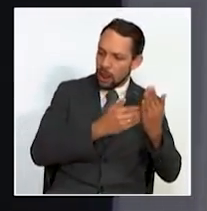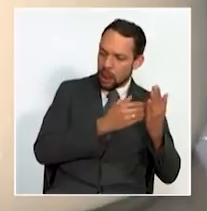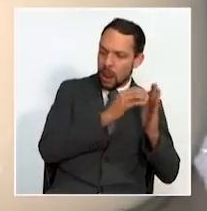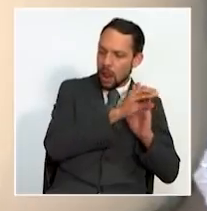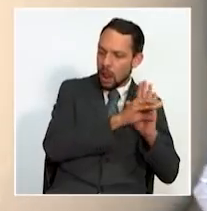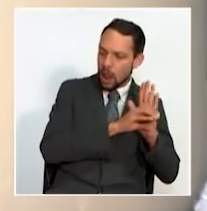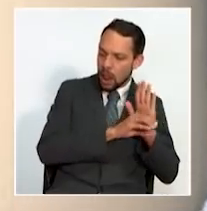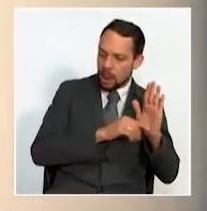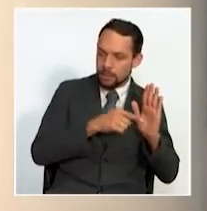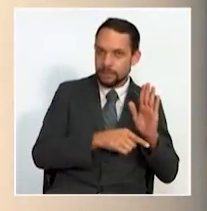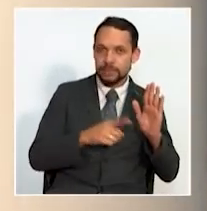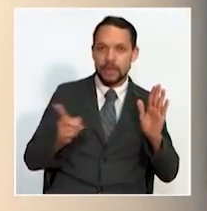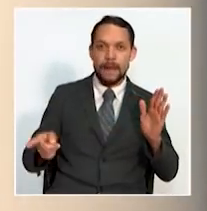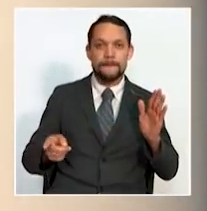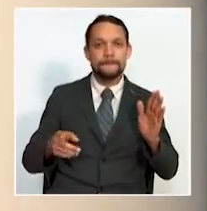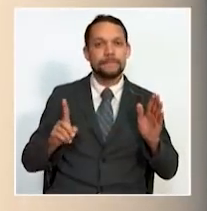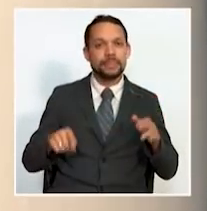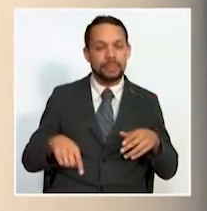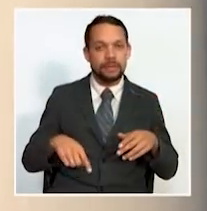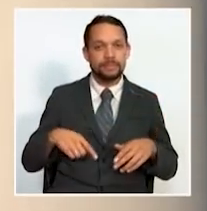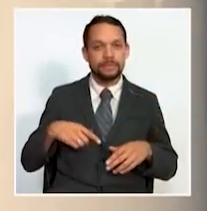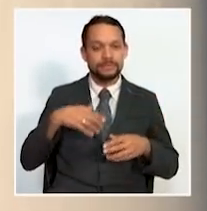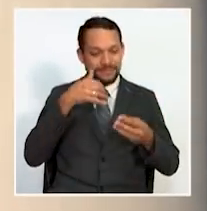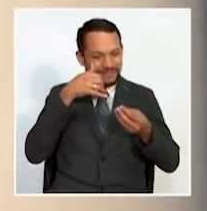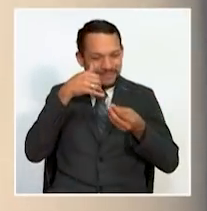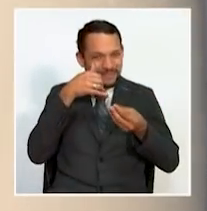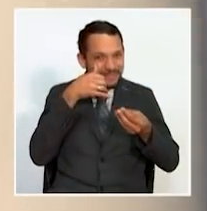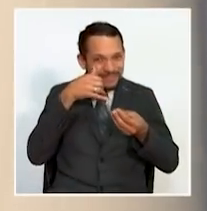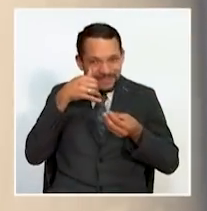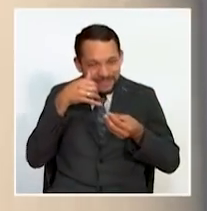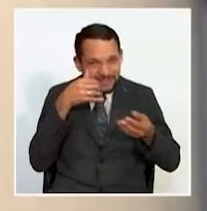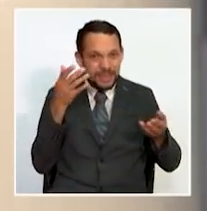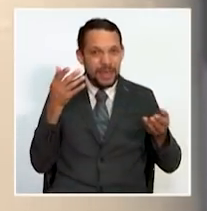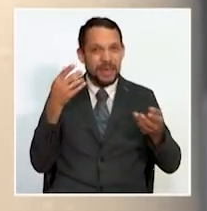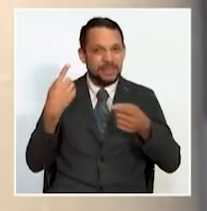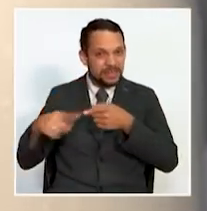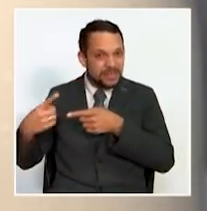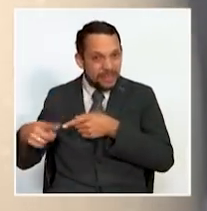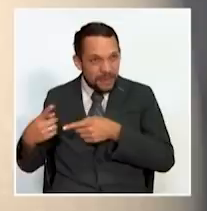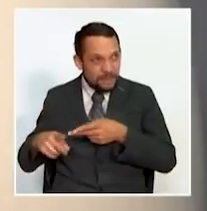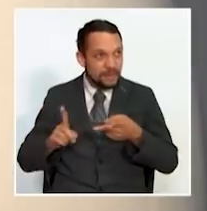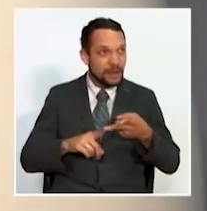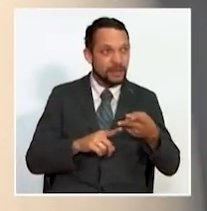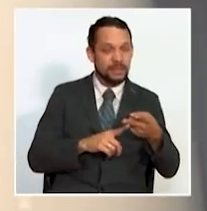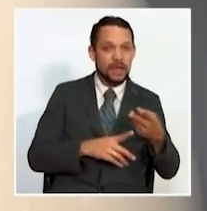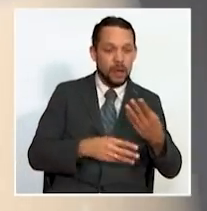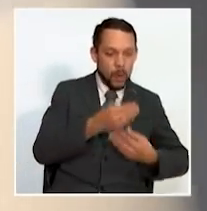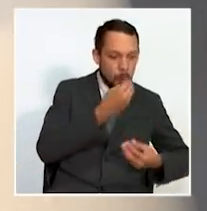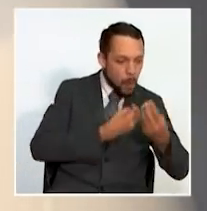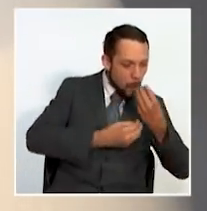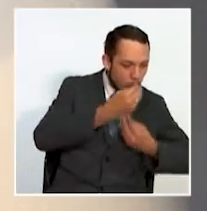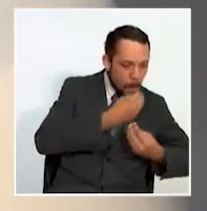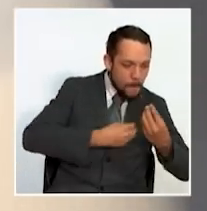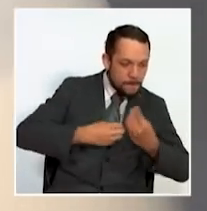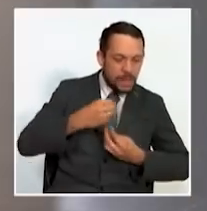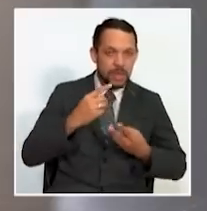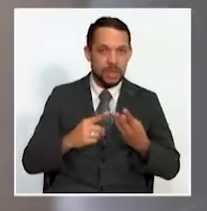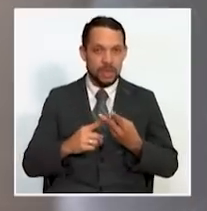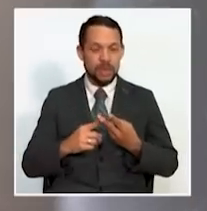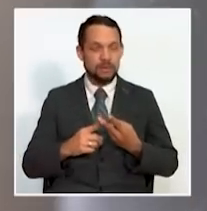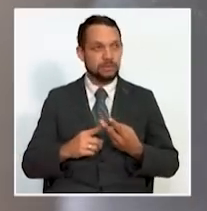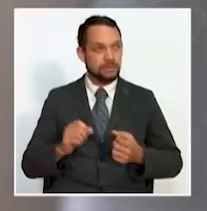preventivo, el paso por laboratorio clínico. Bueno, aquí está la parte alimentaria, sí, pero la parte de laboratorio clínico